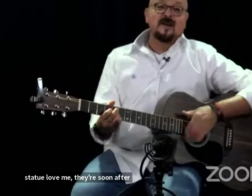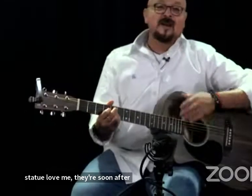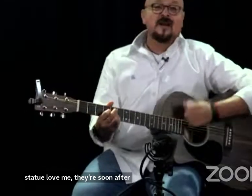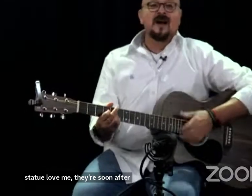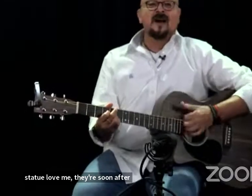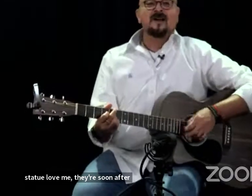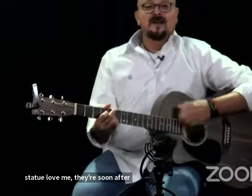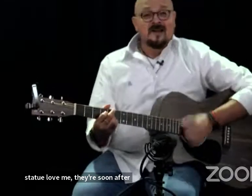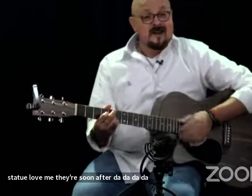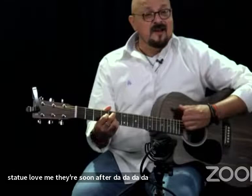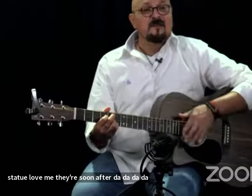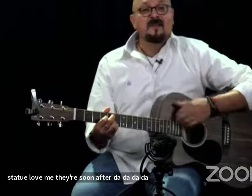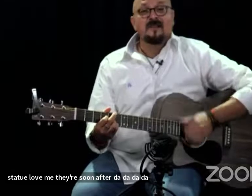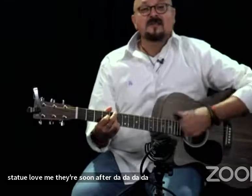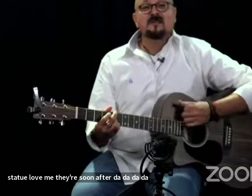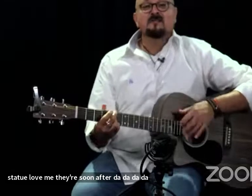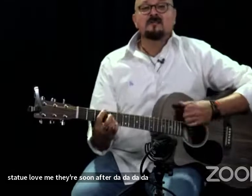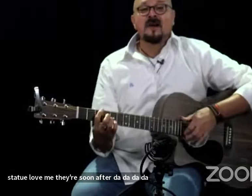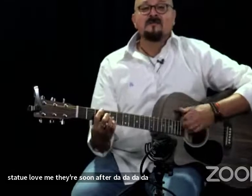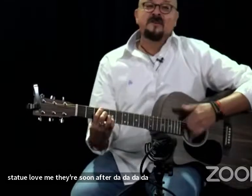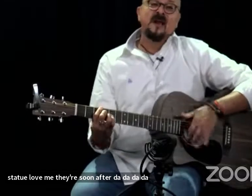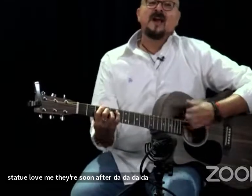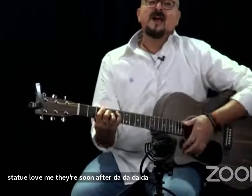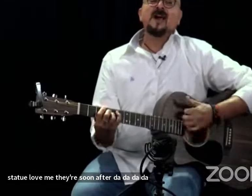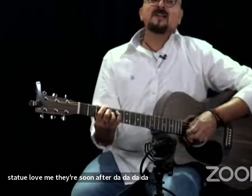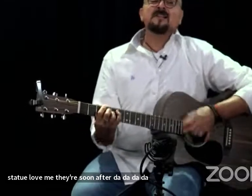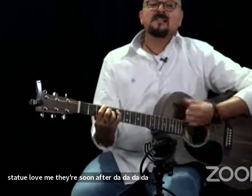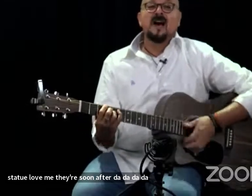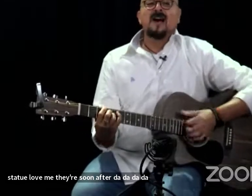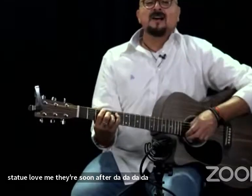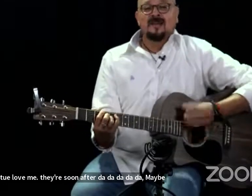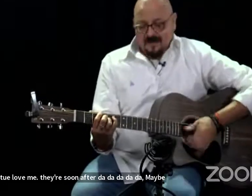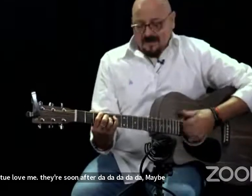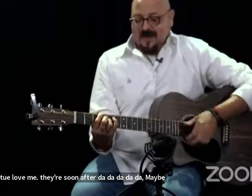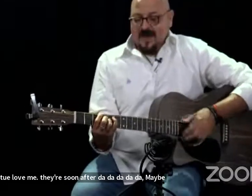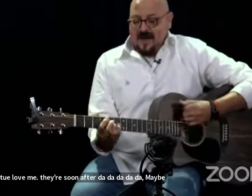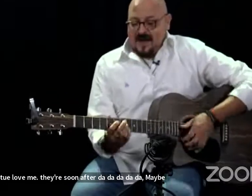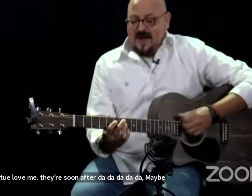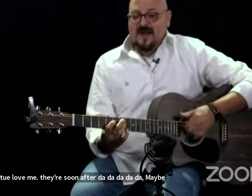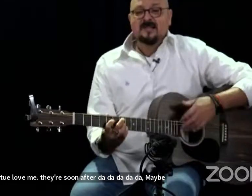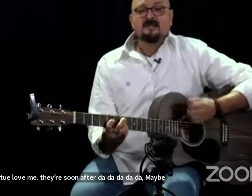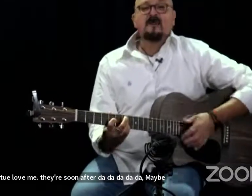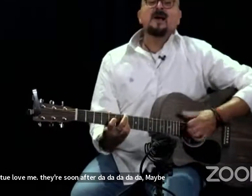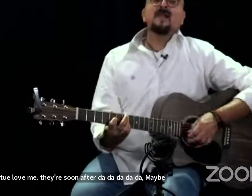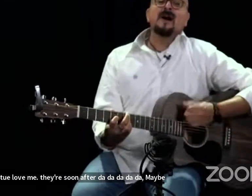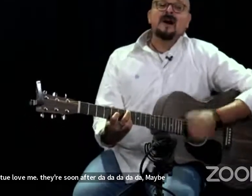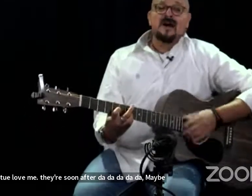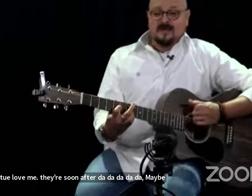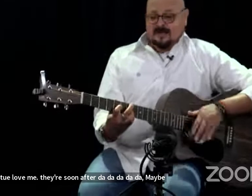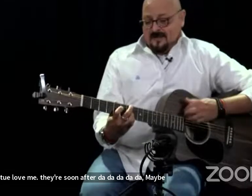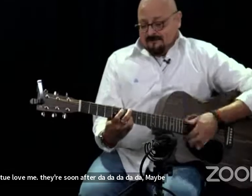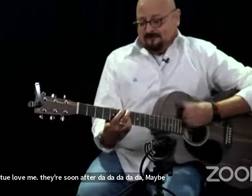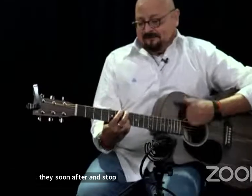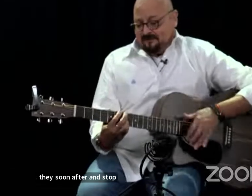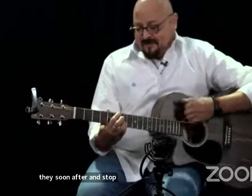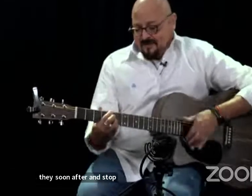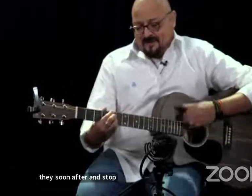no crea. La vida es una fiesta. ¿Qué